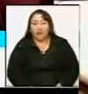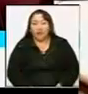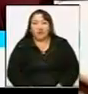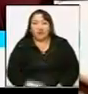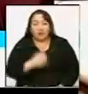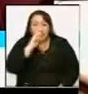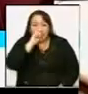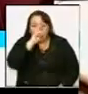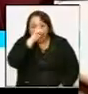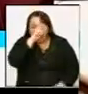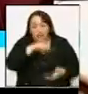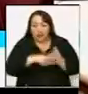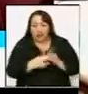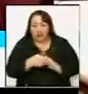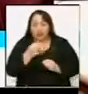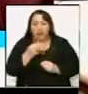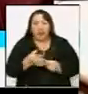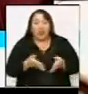sería